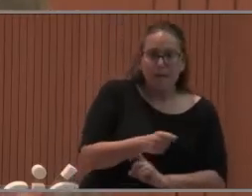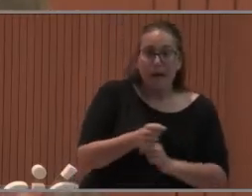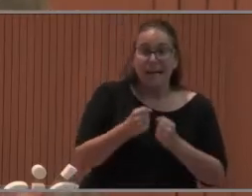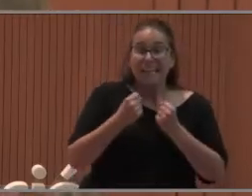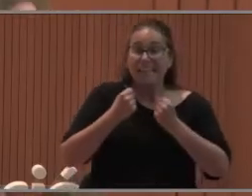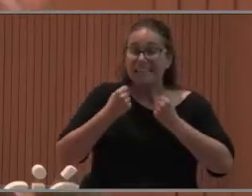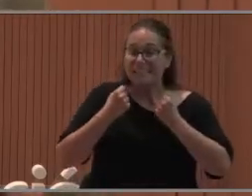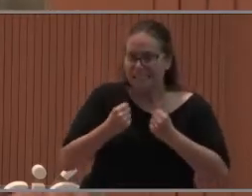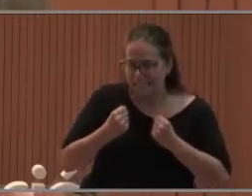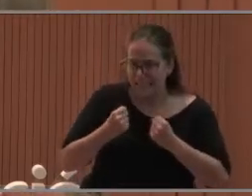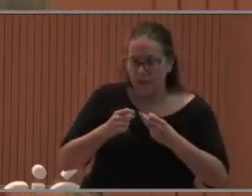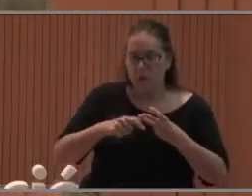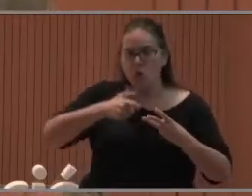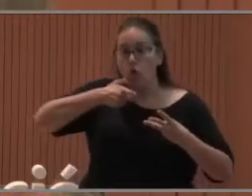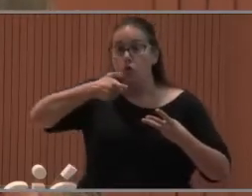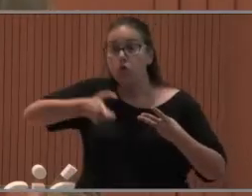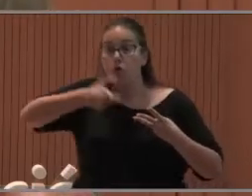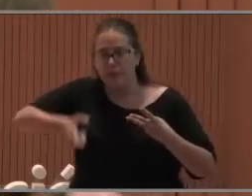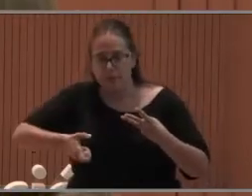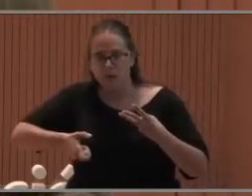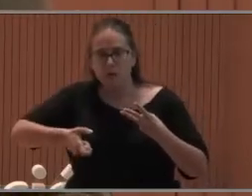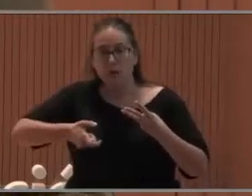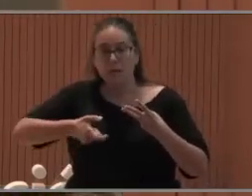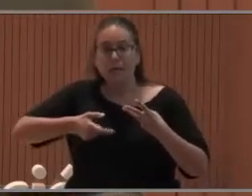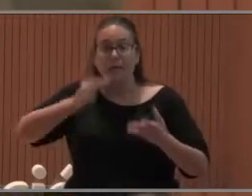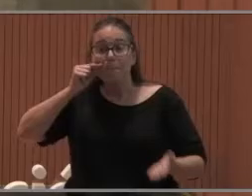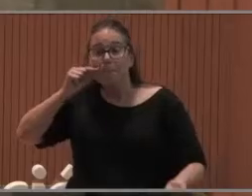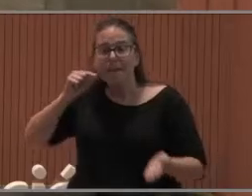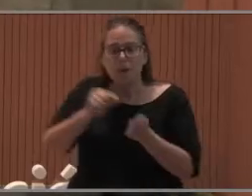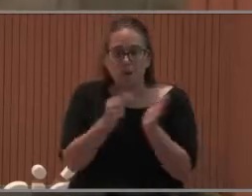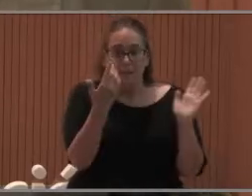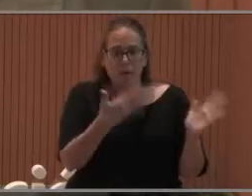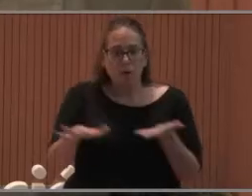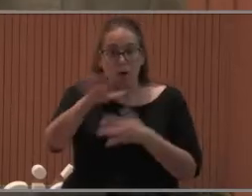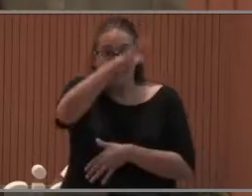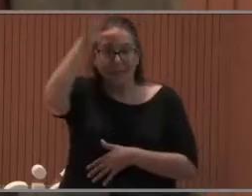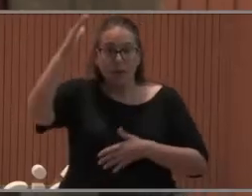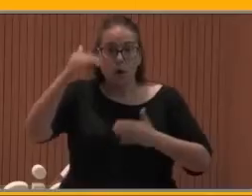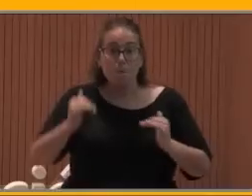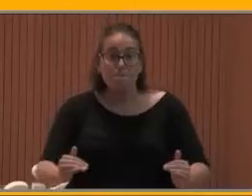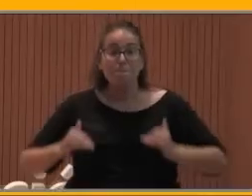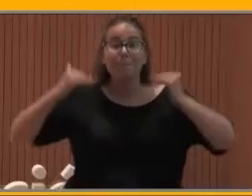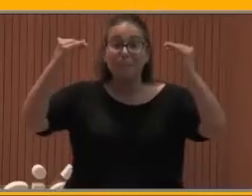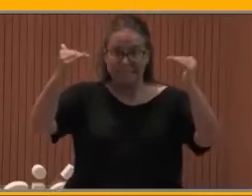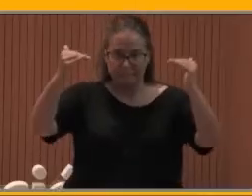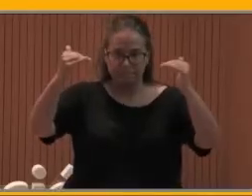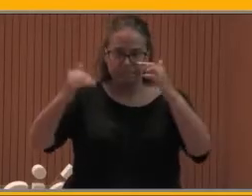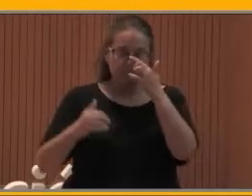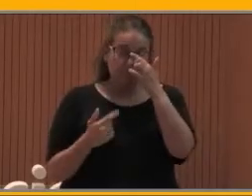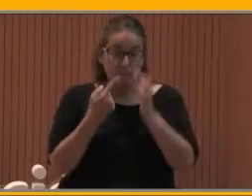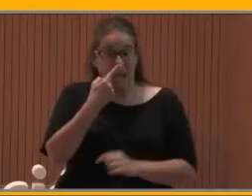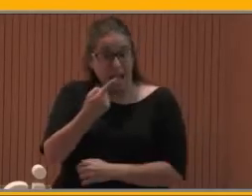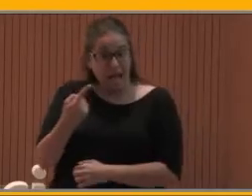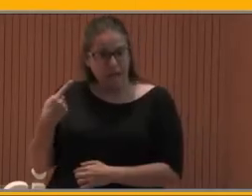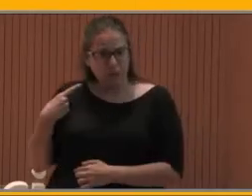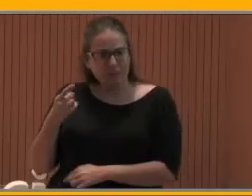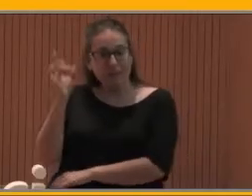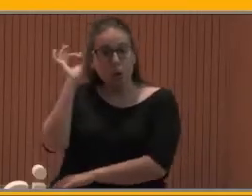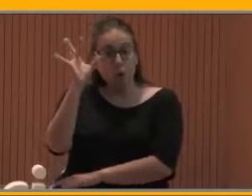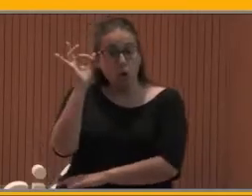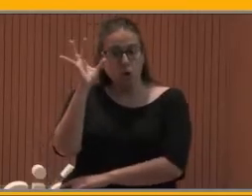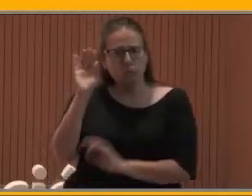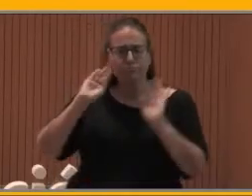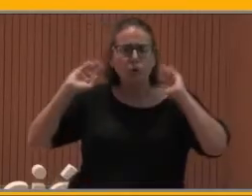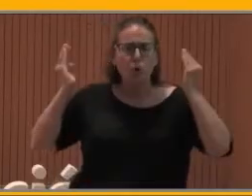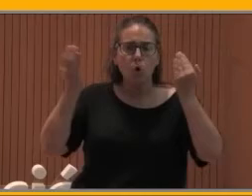intensidad, la duración y la precocidad de las olas de calor. El año pasado estábamos en el Congreso de la Sociedad Española